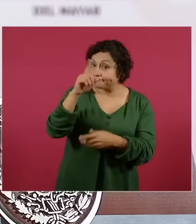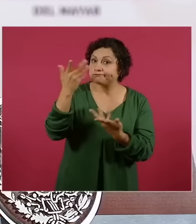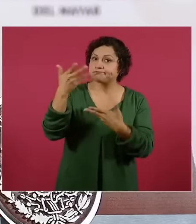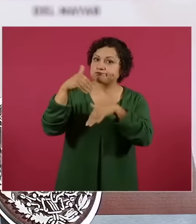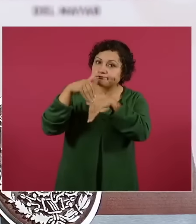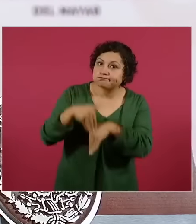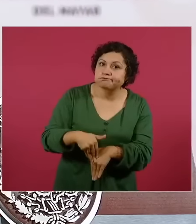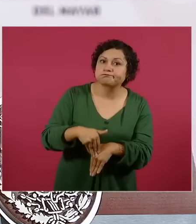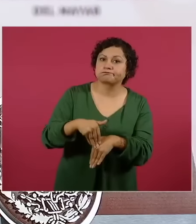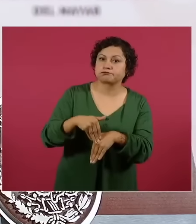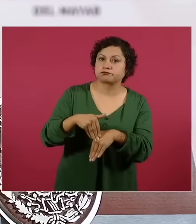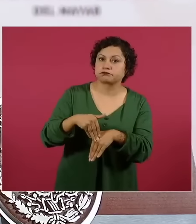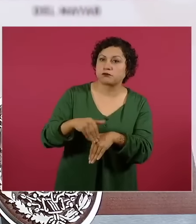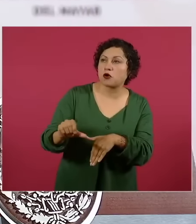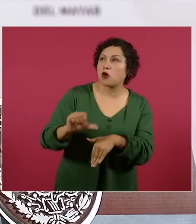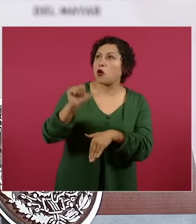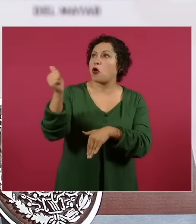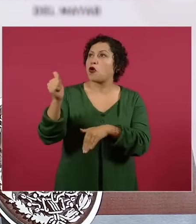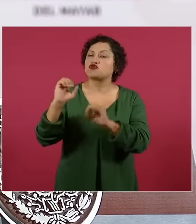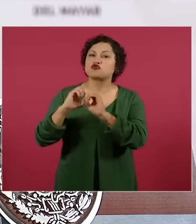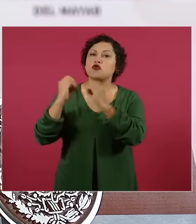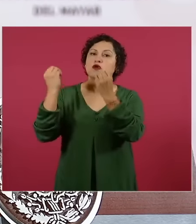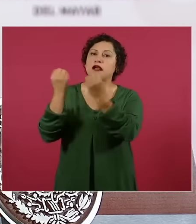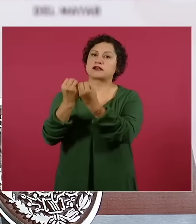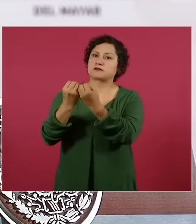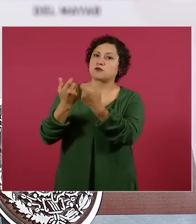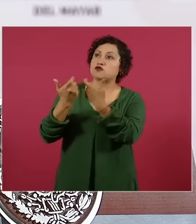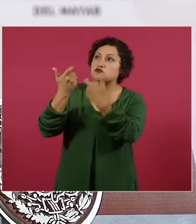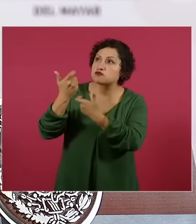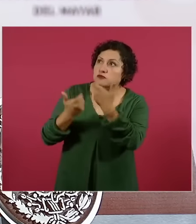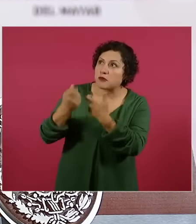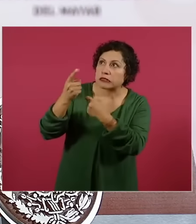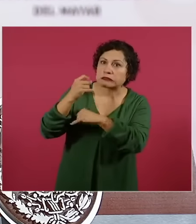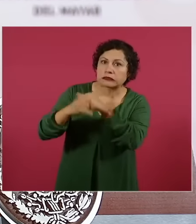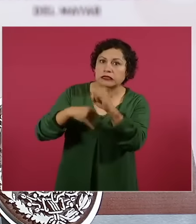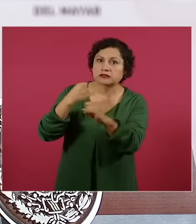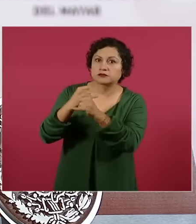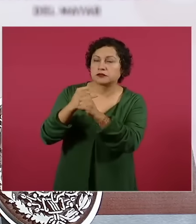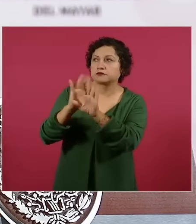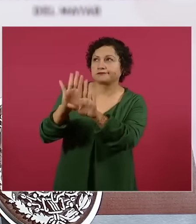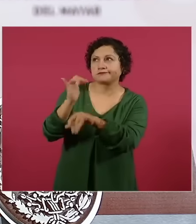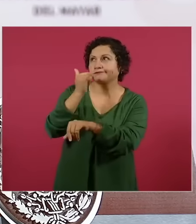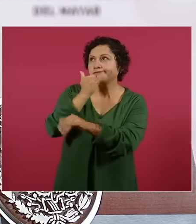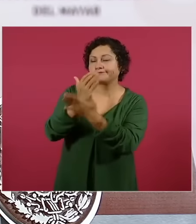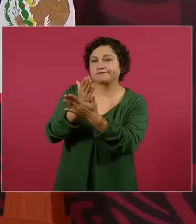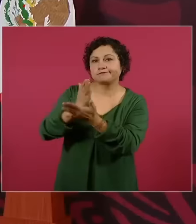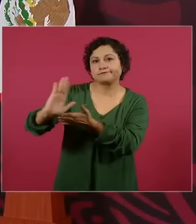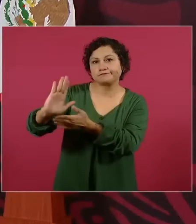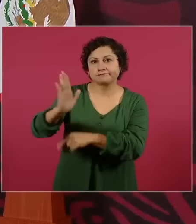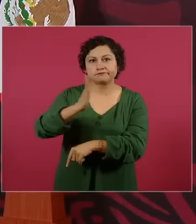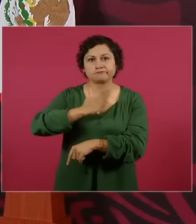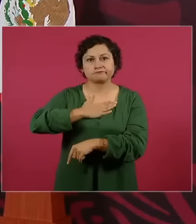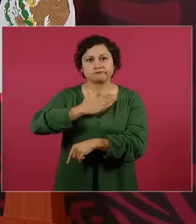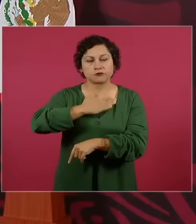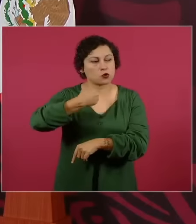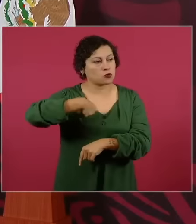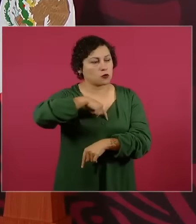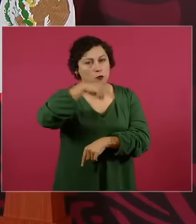recetas de los organismos financieros internacionales. México tiene su propia